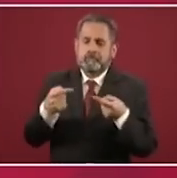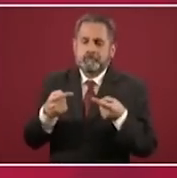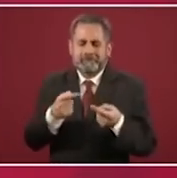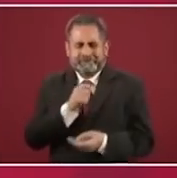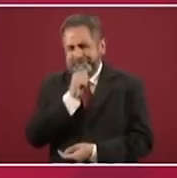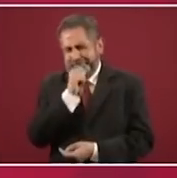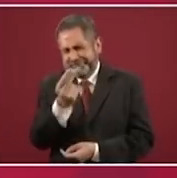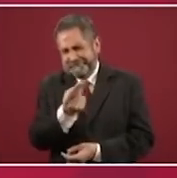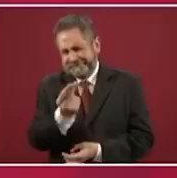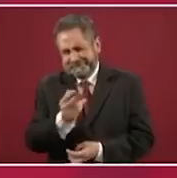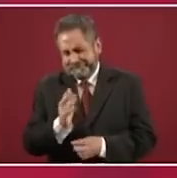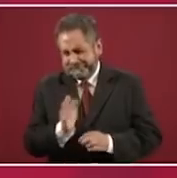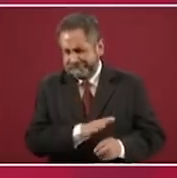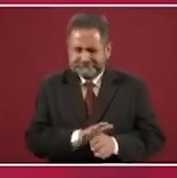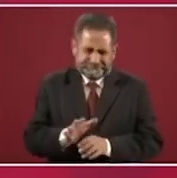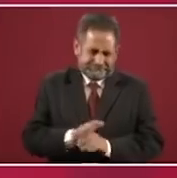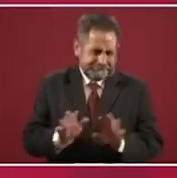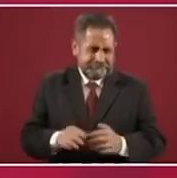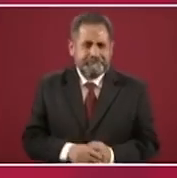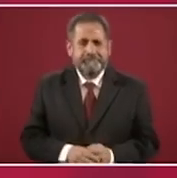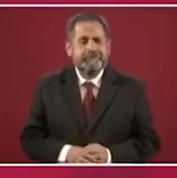innecesaria. Por ejemplo,